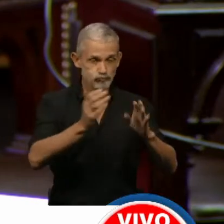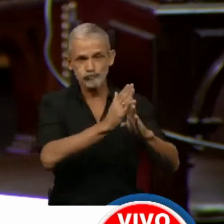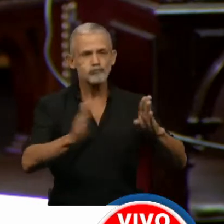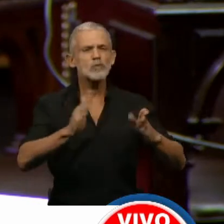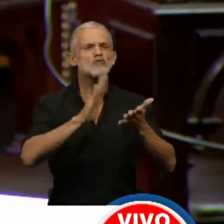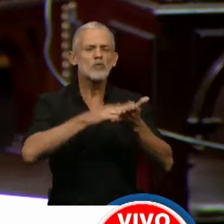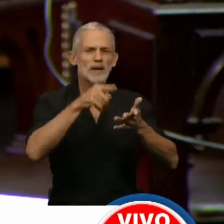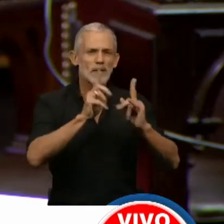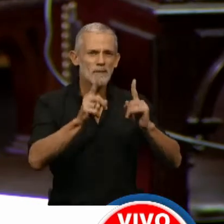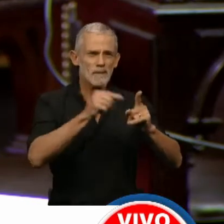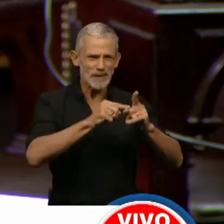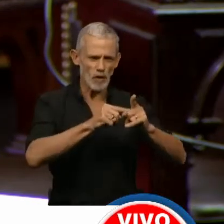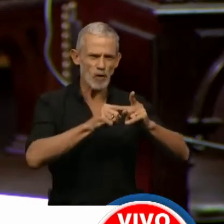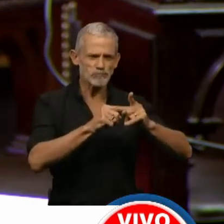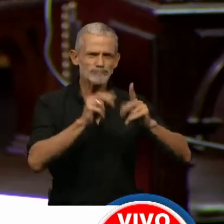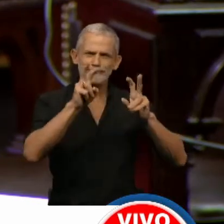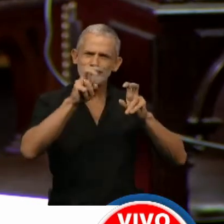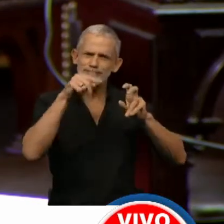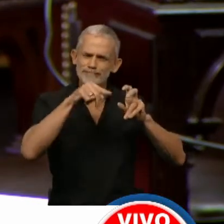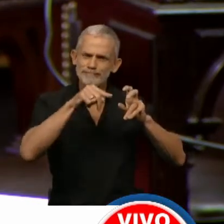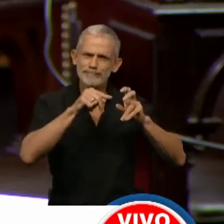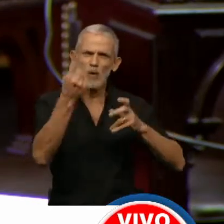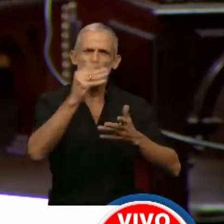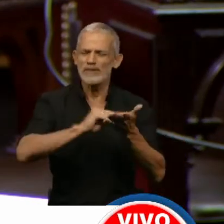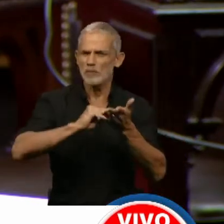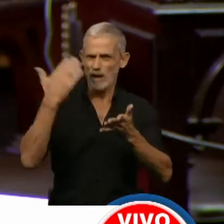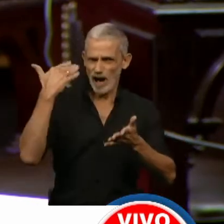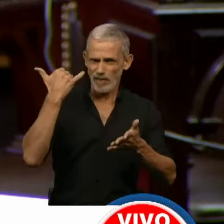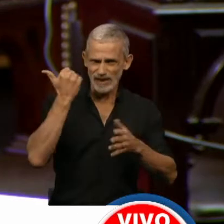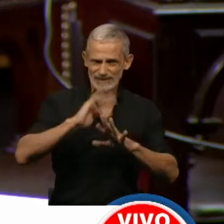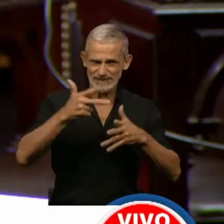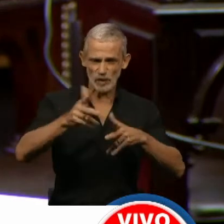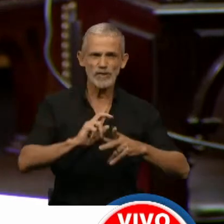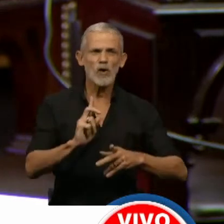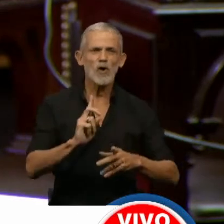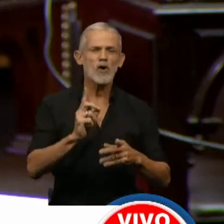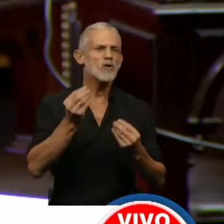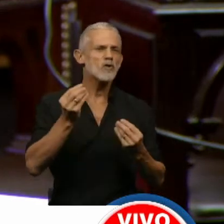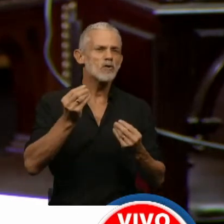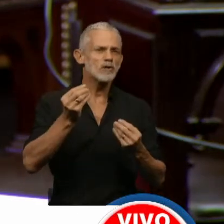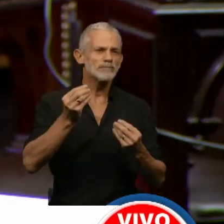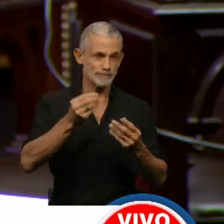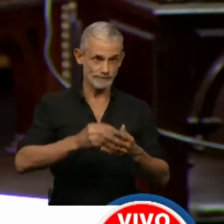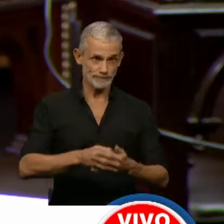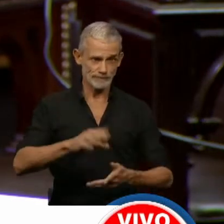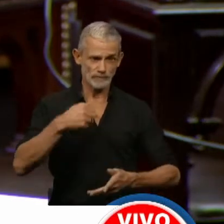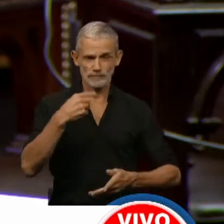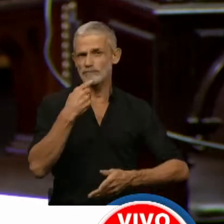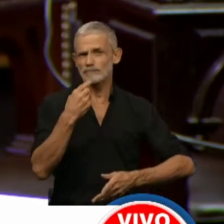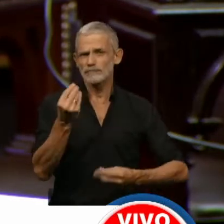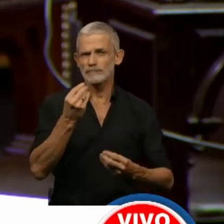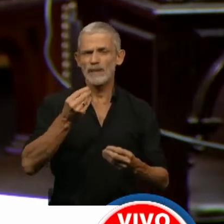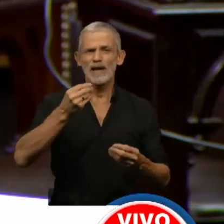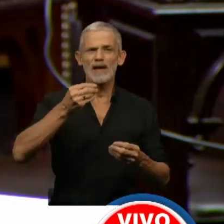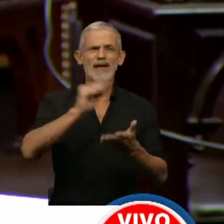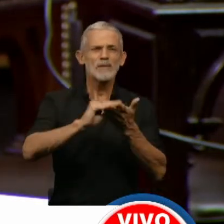sobre eso me quiero hacer mención a un diputado preopinante también. Y en esto digo que el